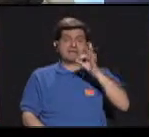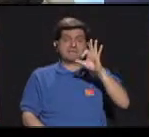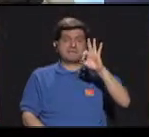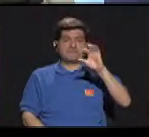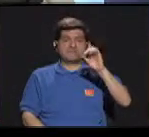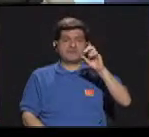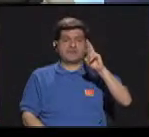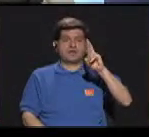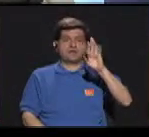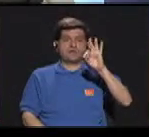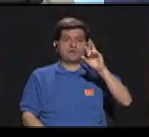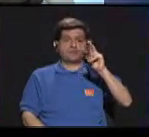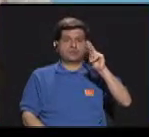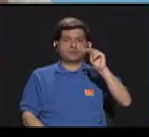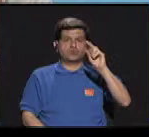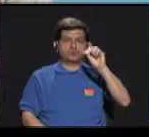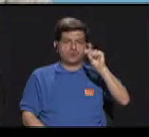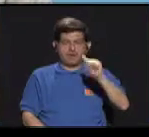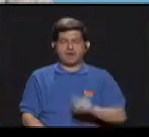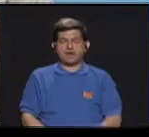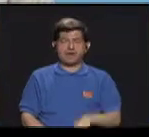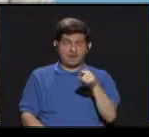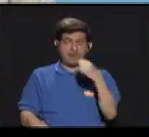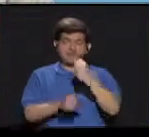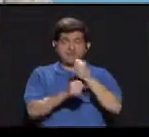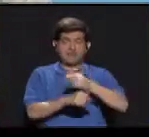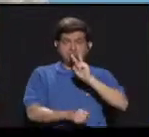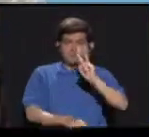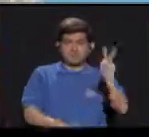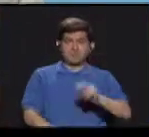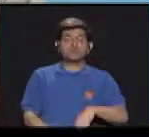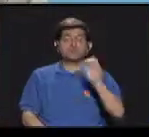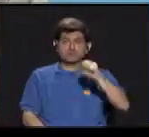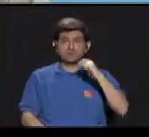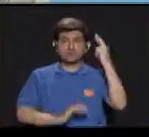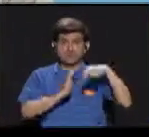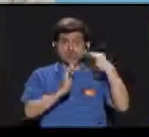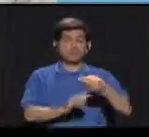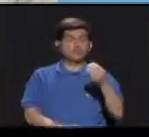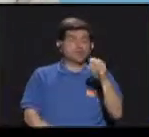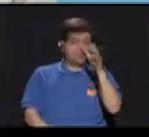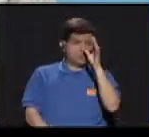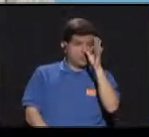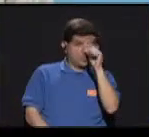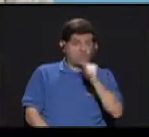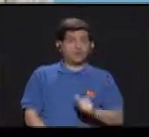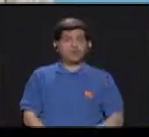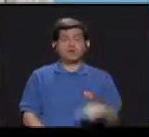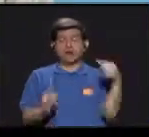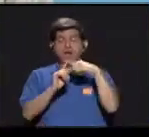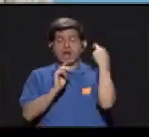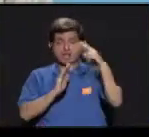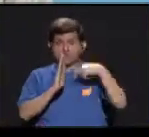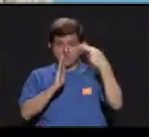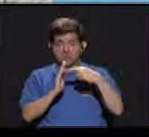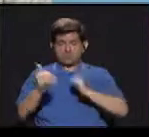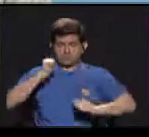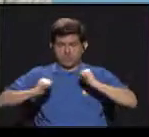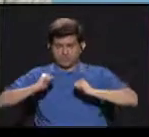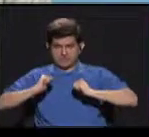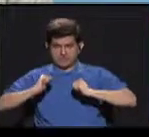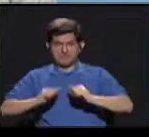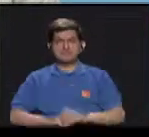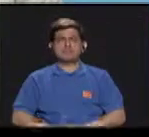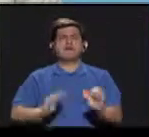un cortometraje de Víctor Vega. De sus papeles de comediante a un papel